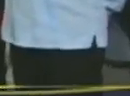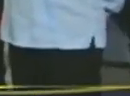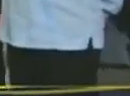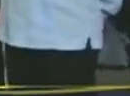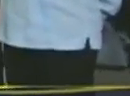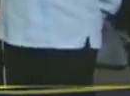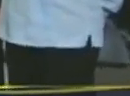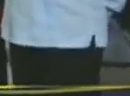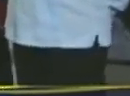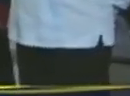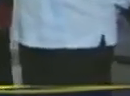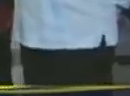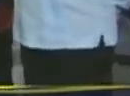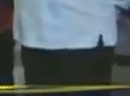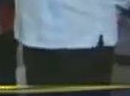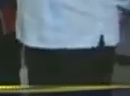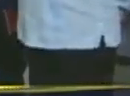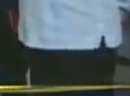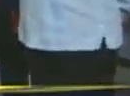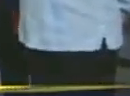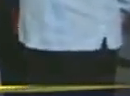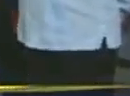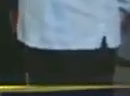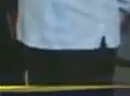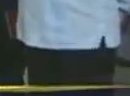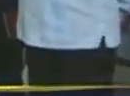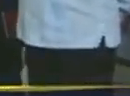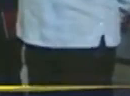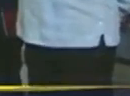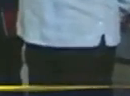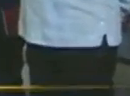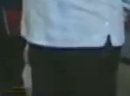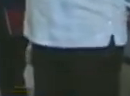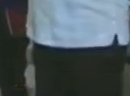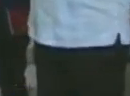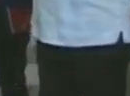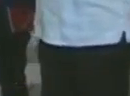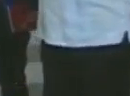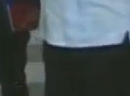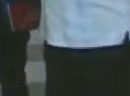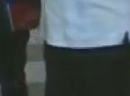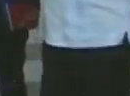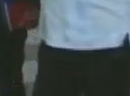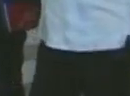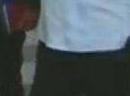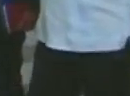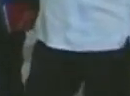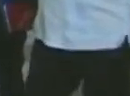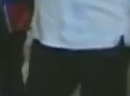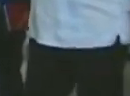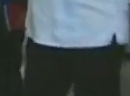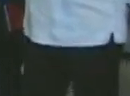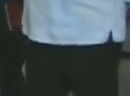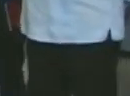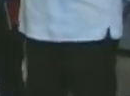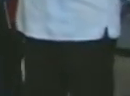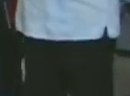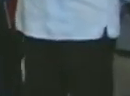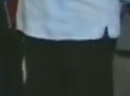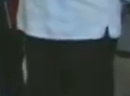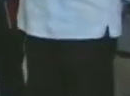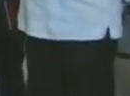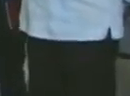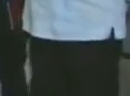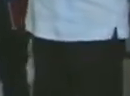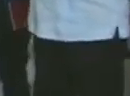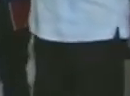del pollo y el pescado, de la proteína animal que llega para la región capital. Aquí estamos en Tazón,